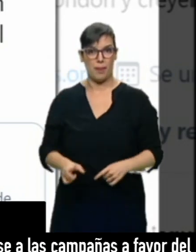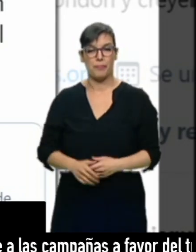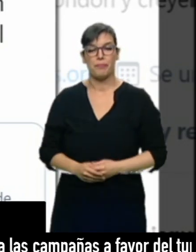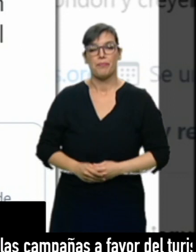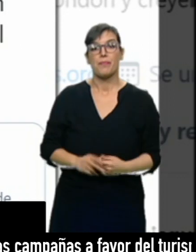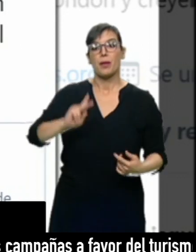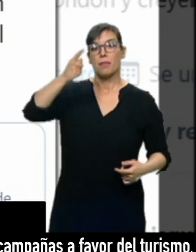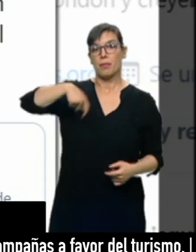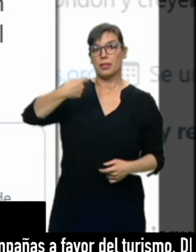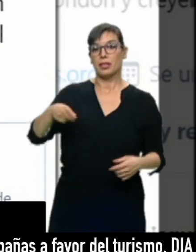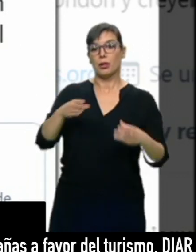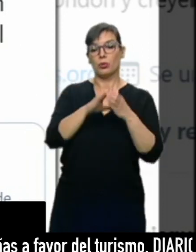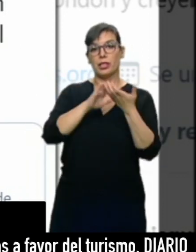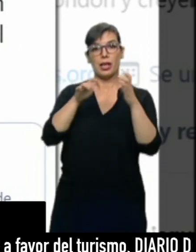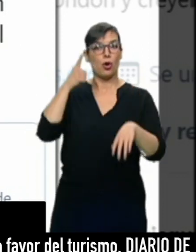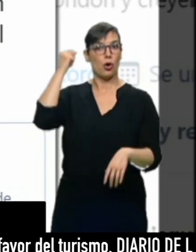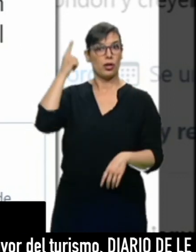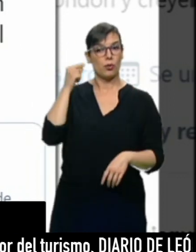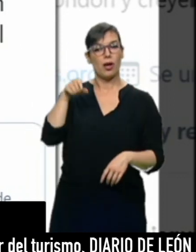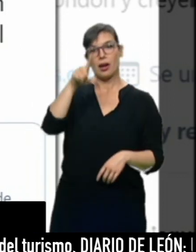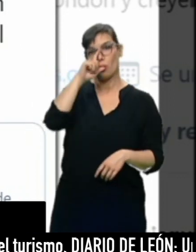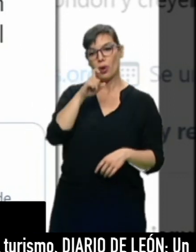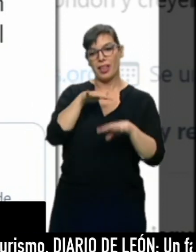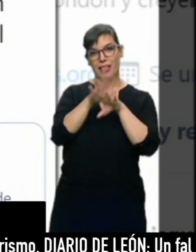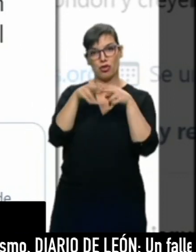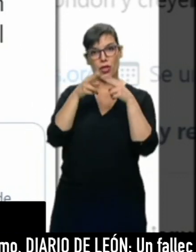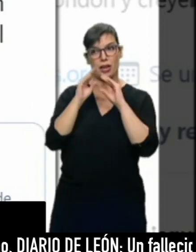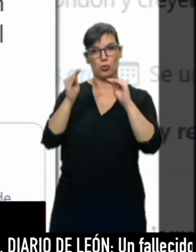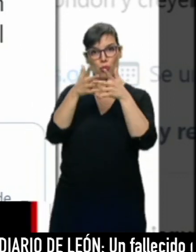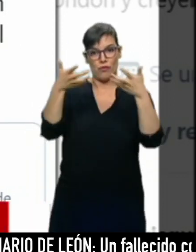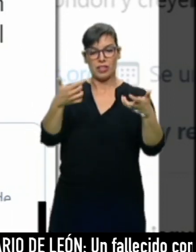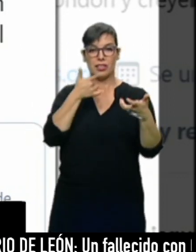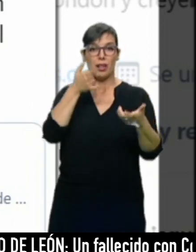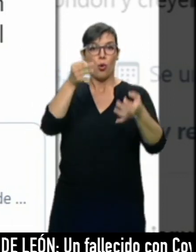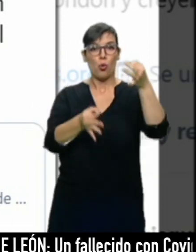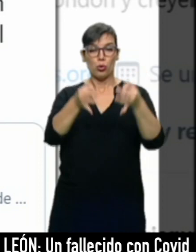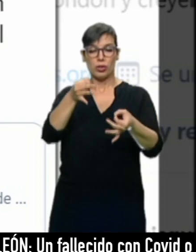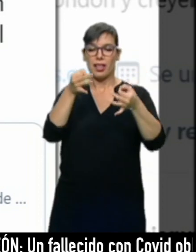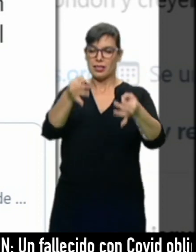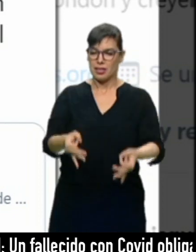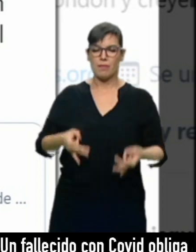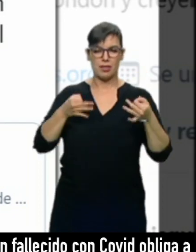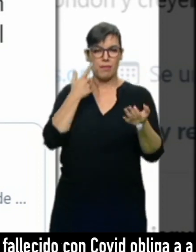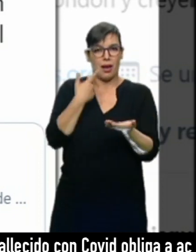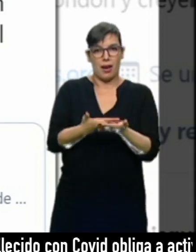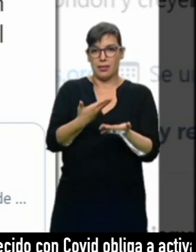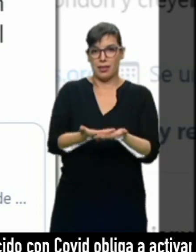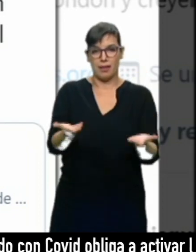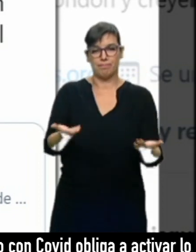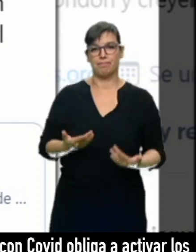El vicepresidente de la Junta, Francisco Igea, ha recordado en sus redes sociales que la justicia siempre es una garantía.